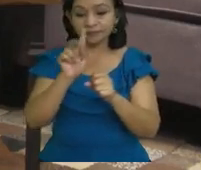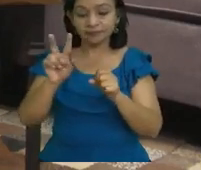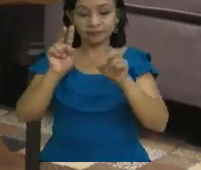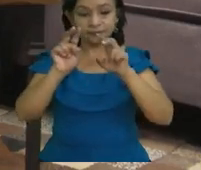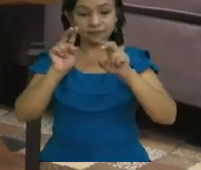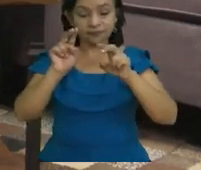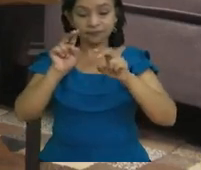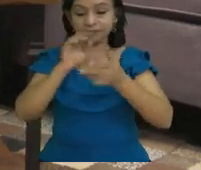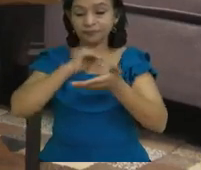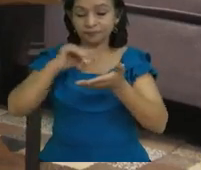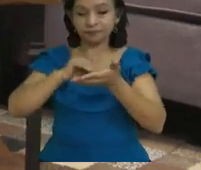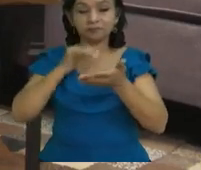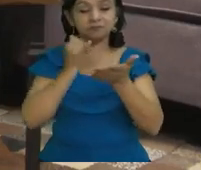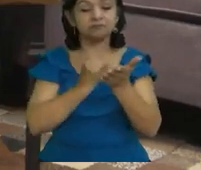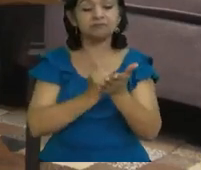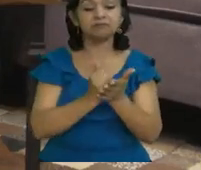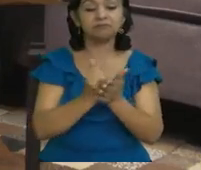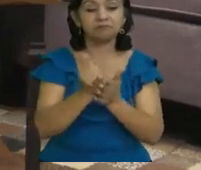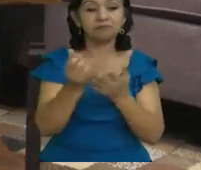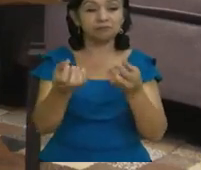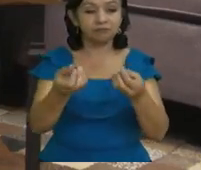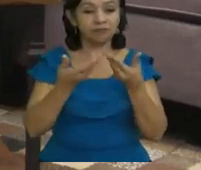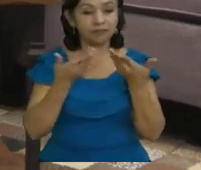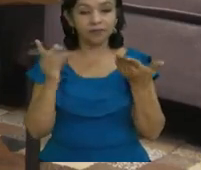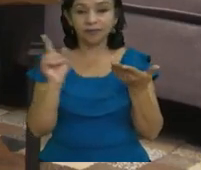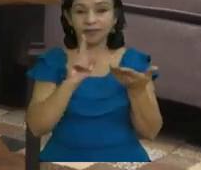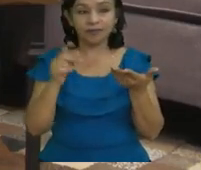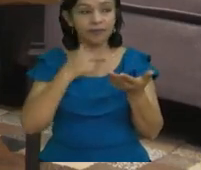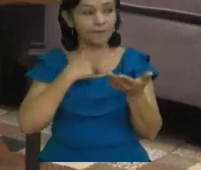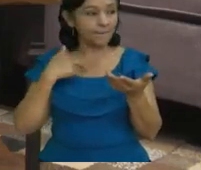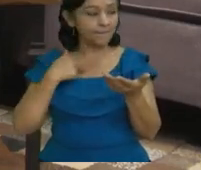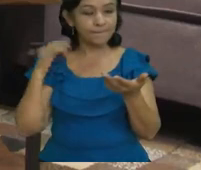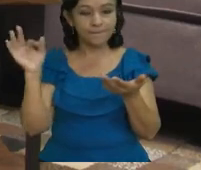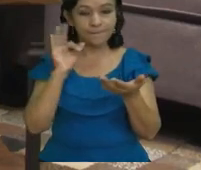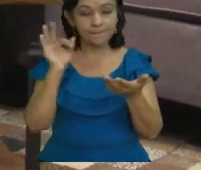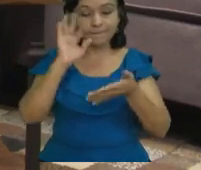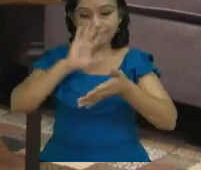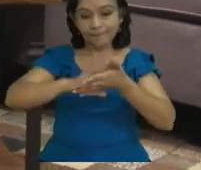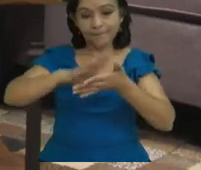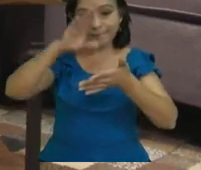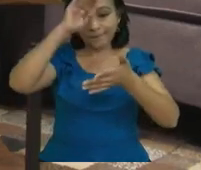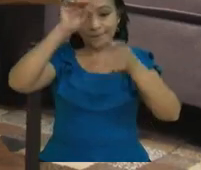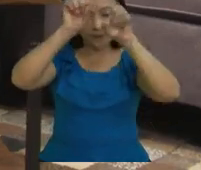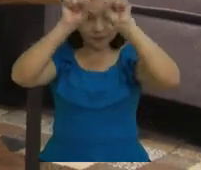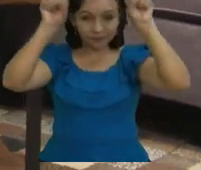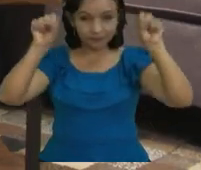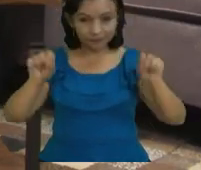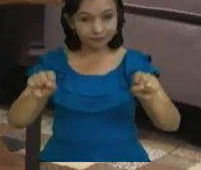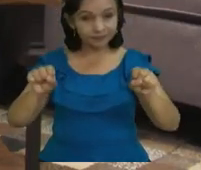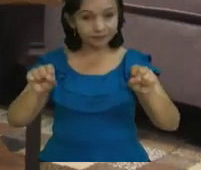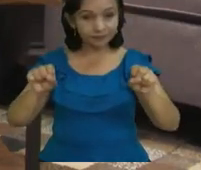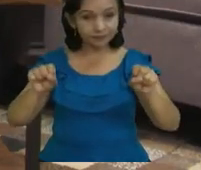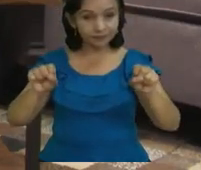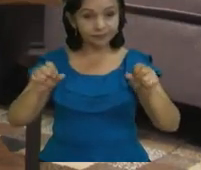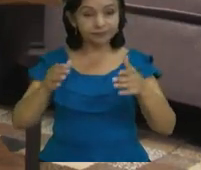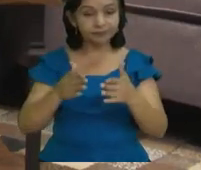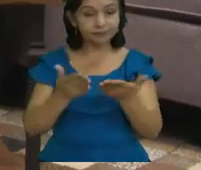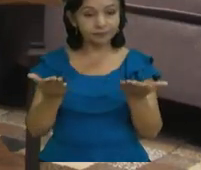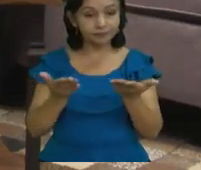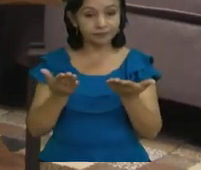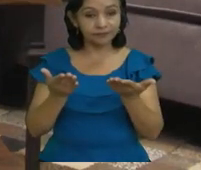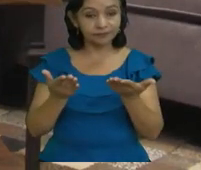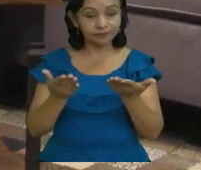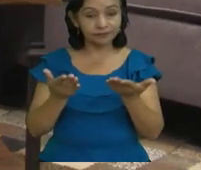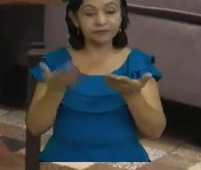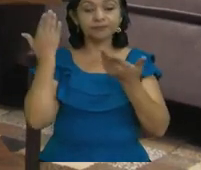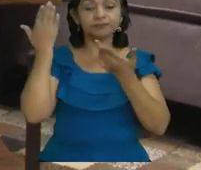llegar, buscar información, que te brinden información, sino okay, que también sí, van sí, a haber procesos de capacitación directa y también a nivel